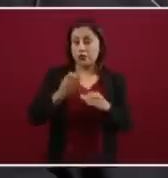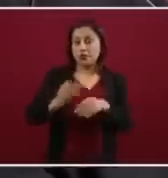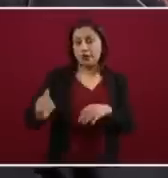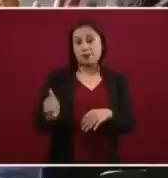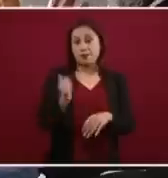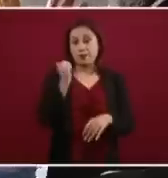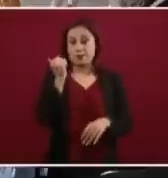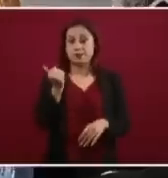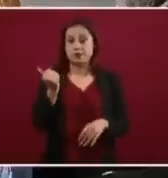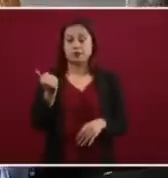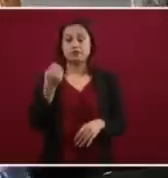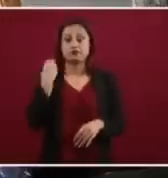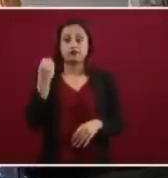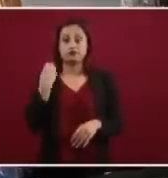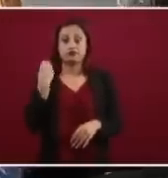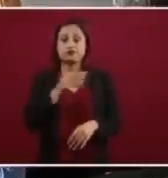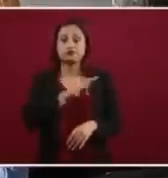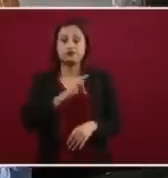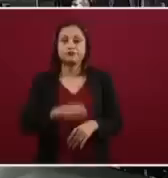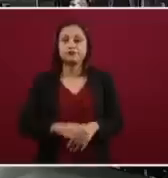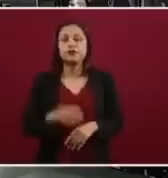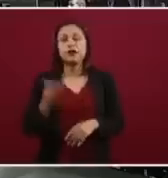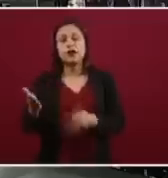a la izquierda.